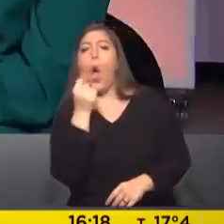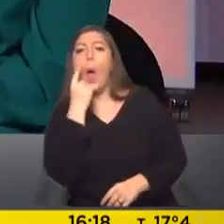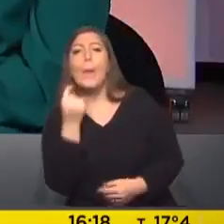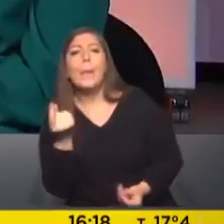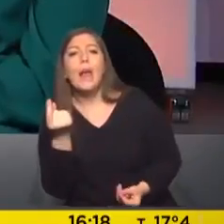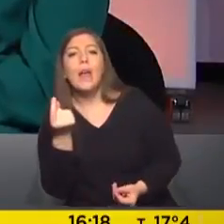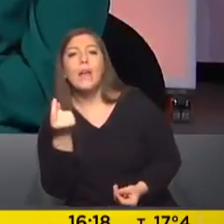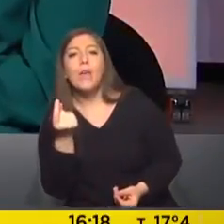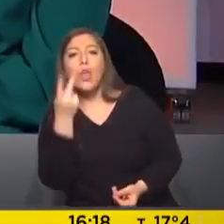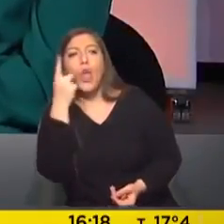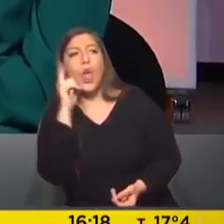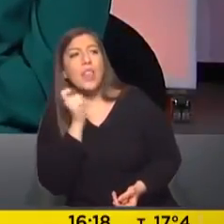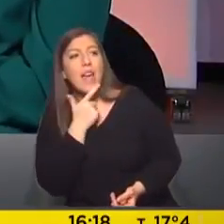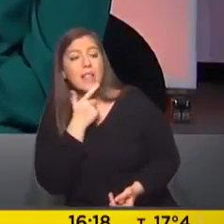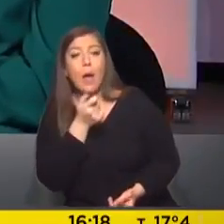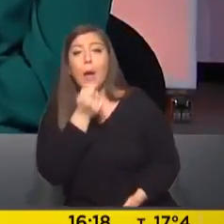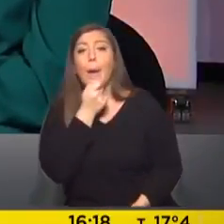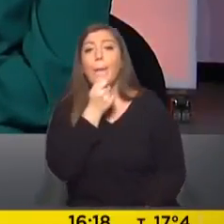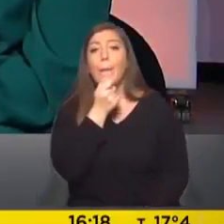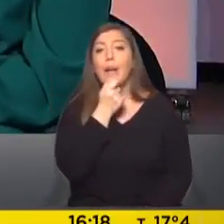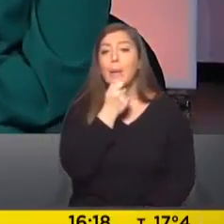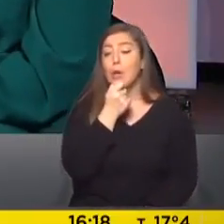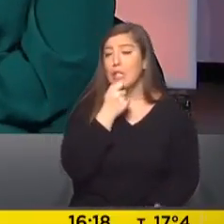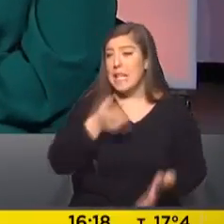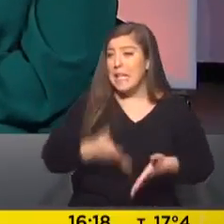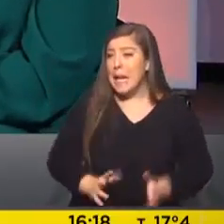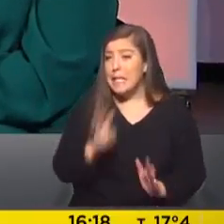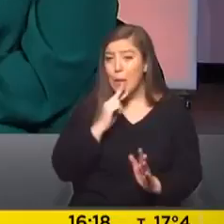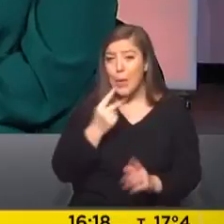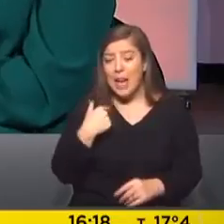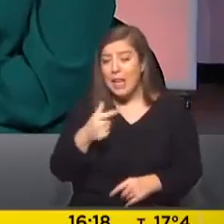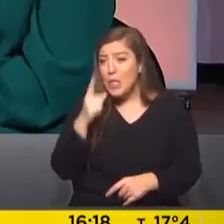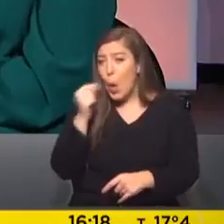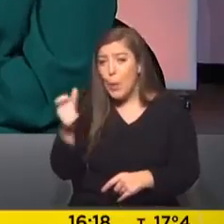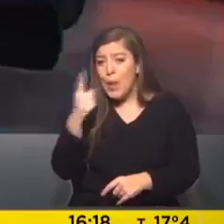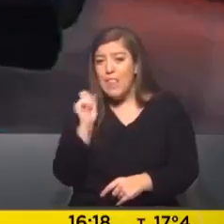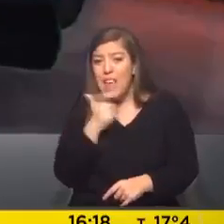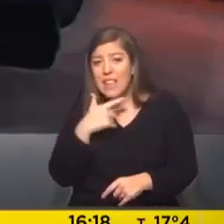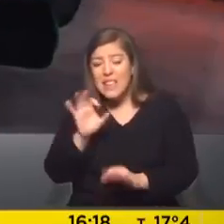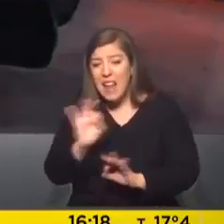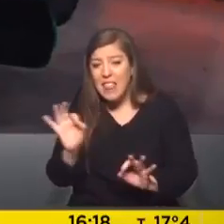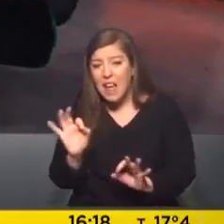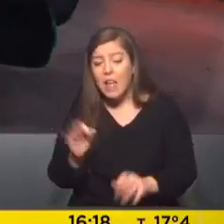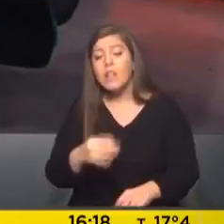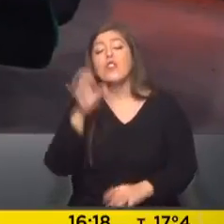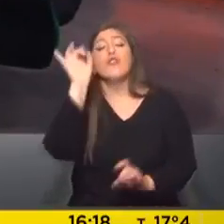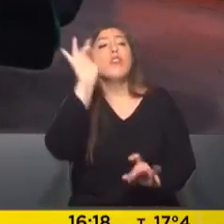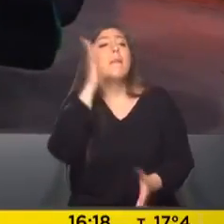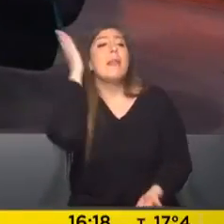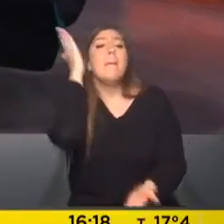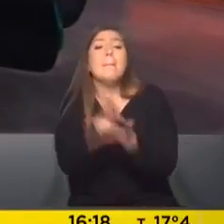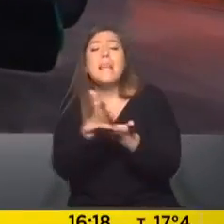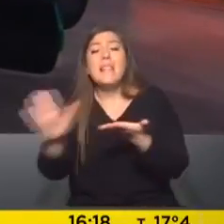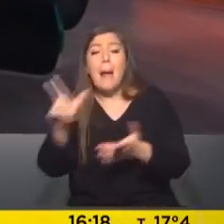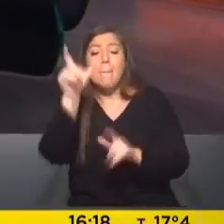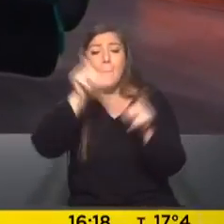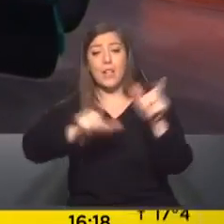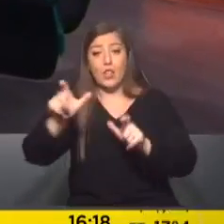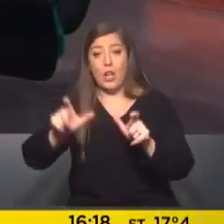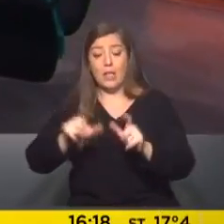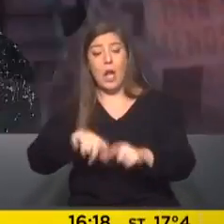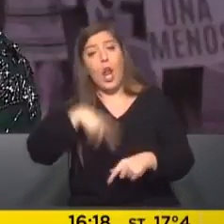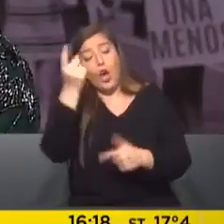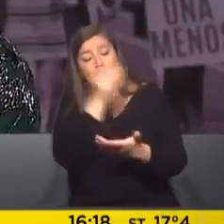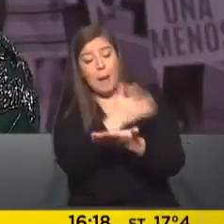semana. Días corridos, o sea, si nace un viernes, ni siquiera. Y esto es solamente para la mitad de las personas. La otra mitad de personas que tiene hijos, que